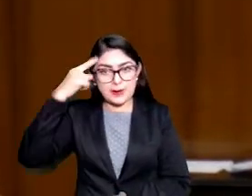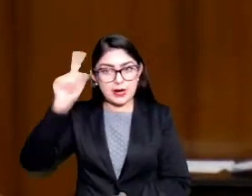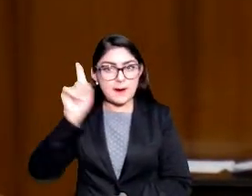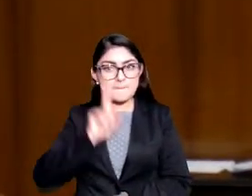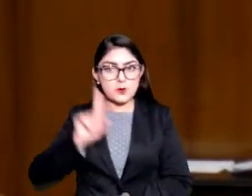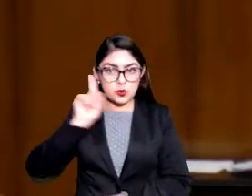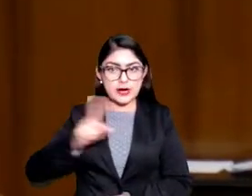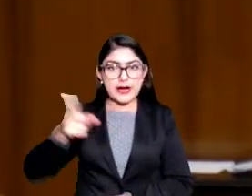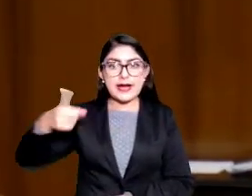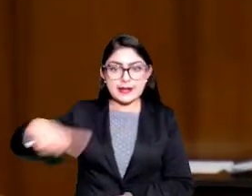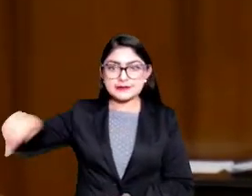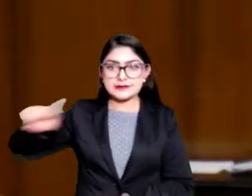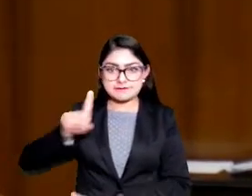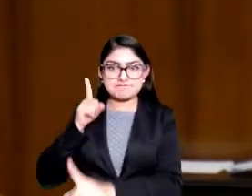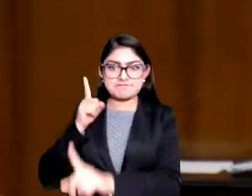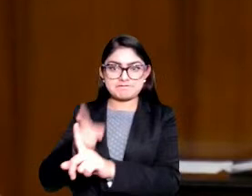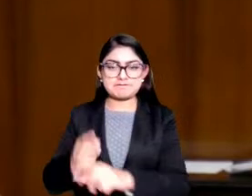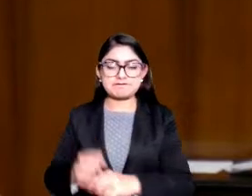caso.